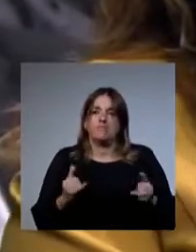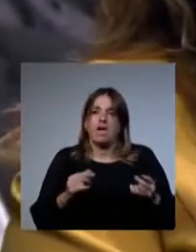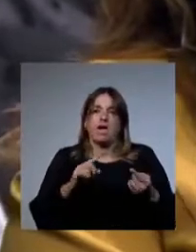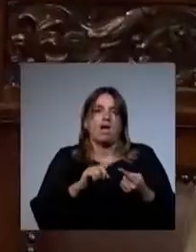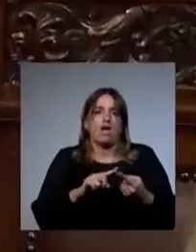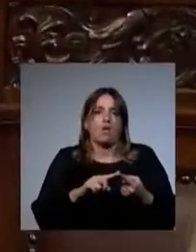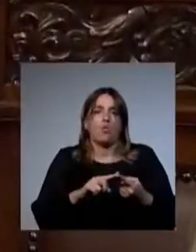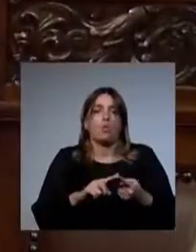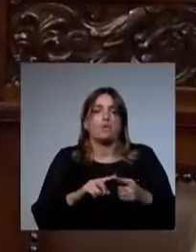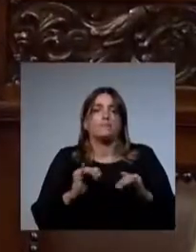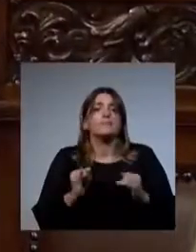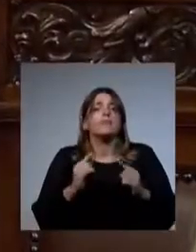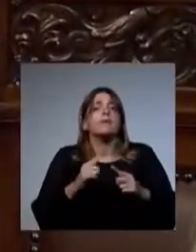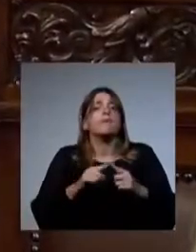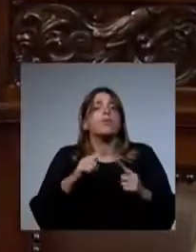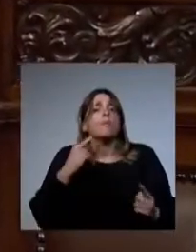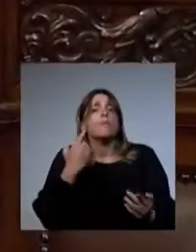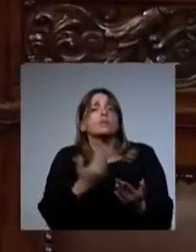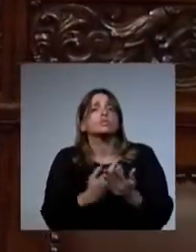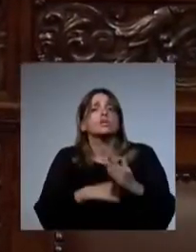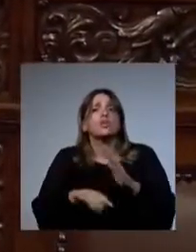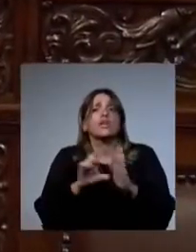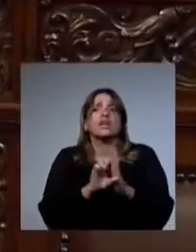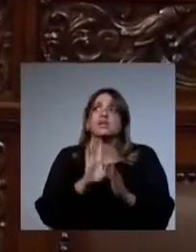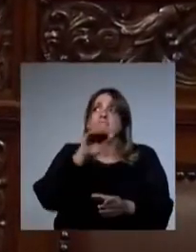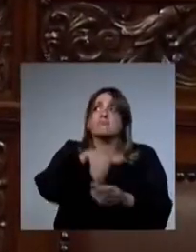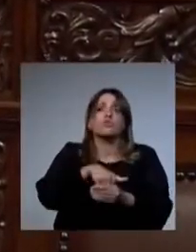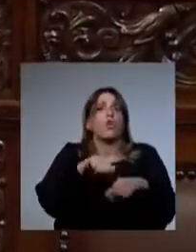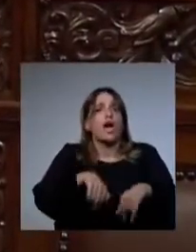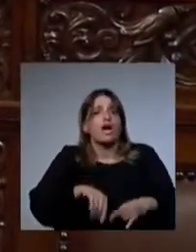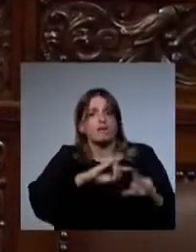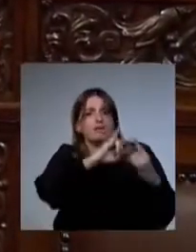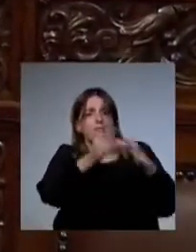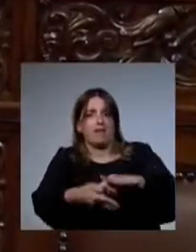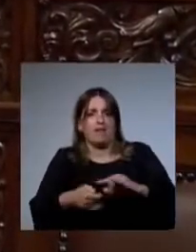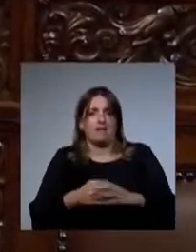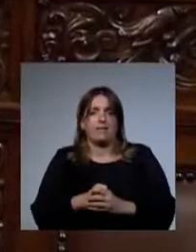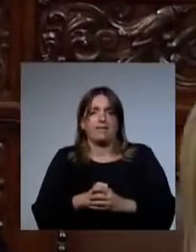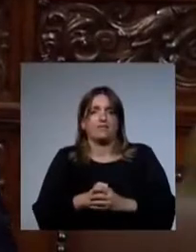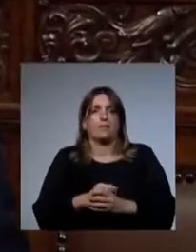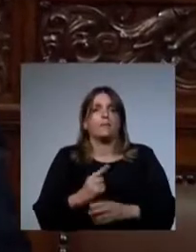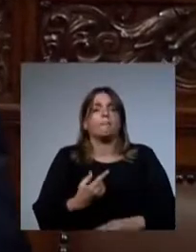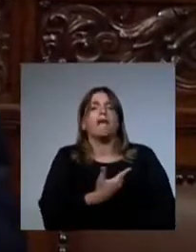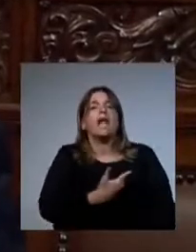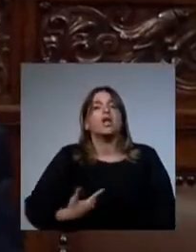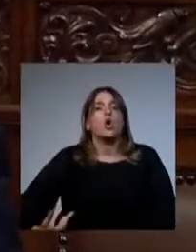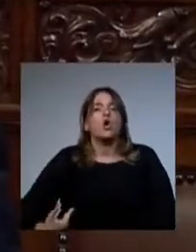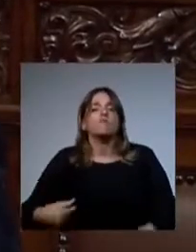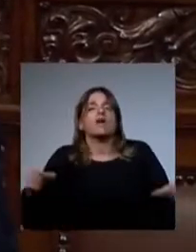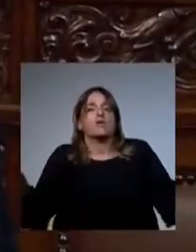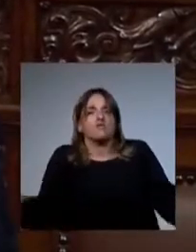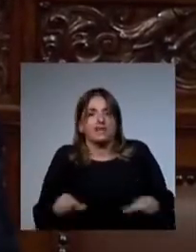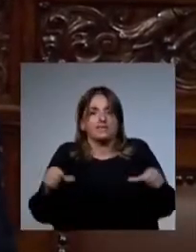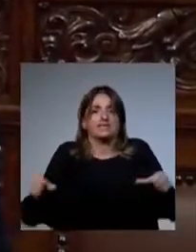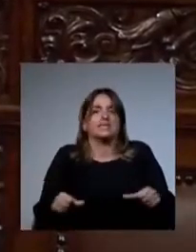A raíz de un proyecto de ley votado en esta casa, el gobierno se apresta a